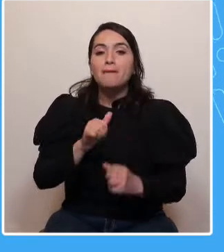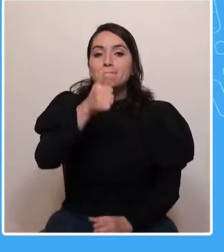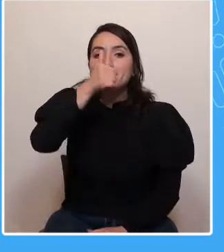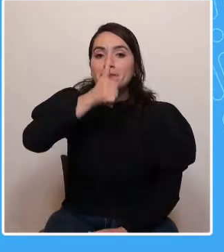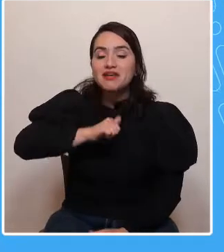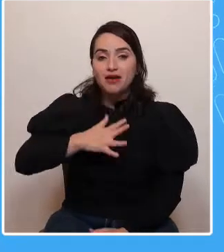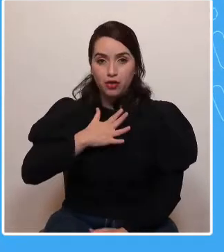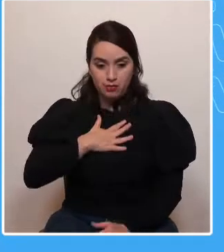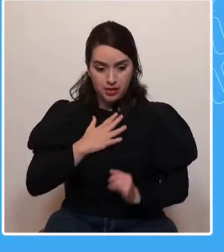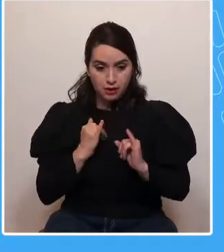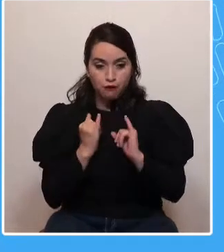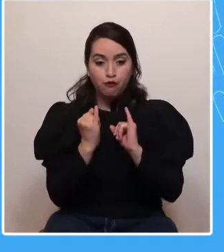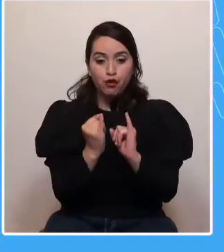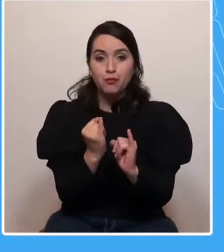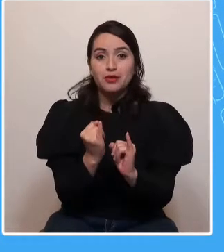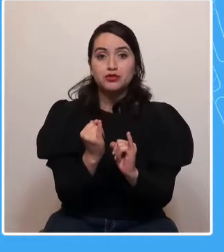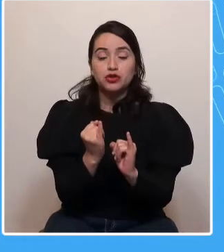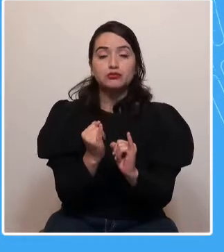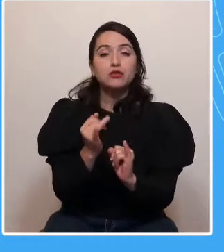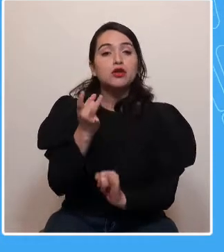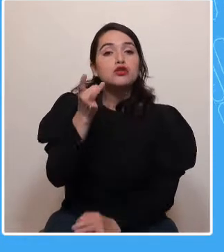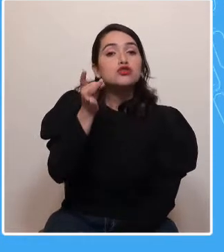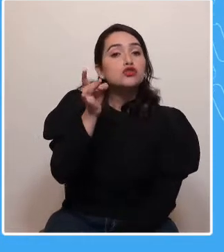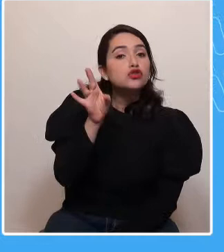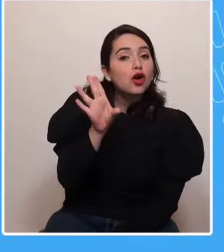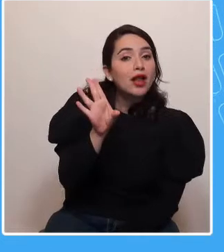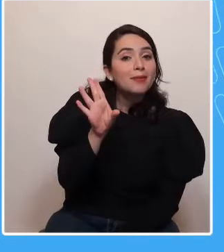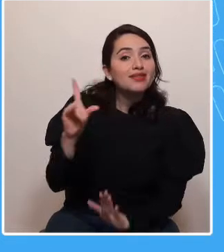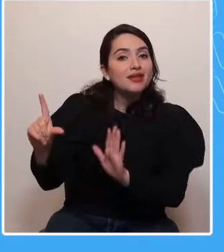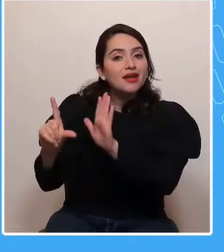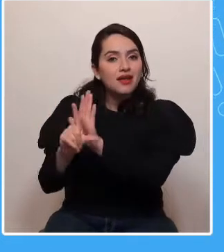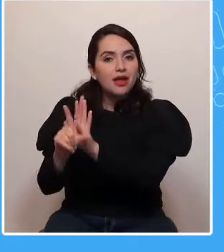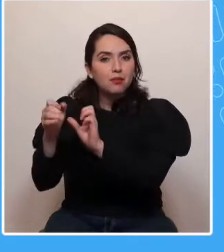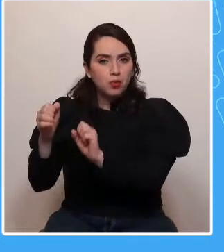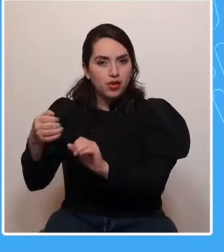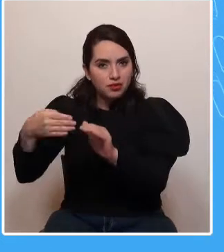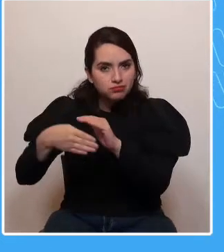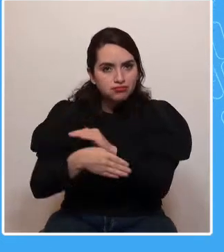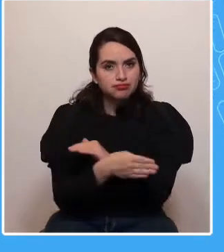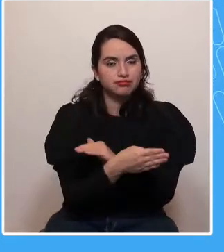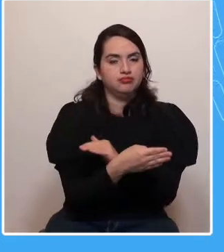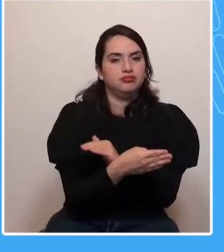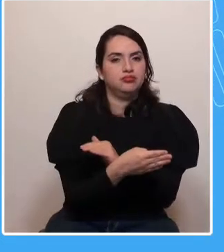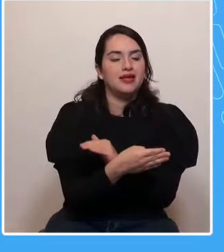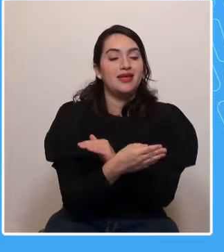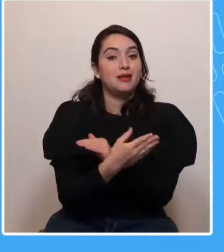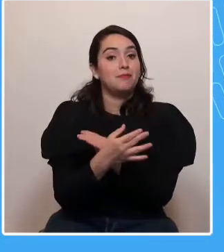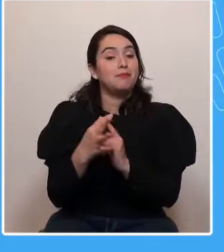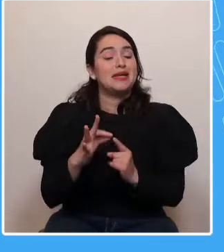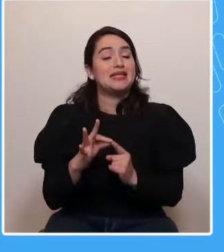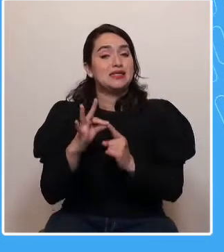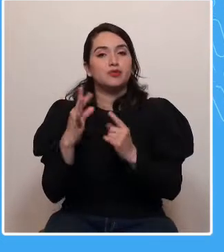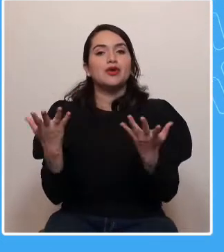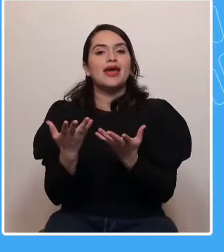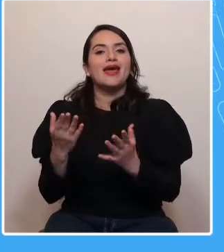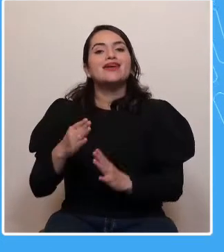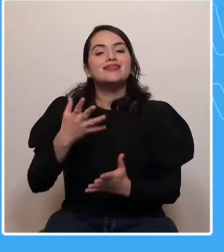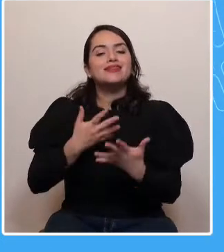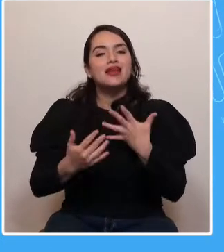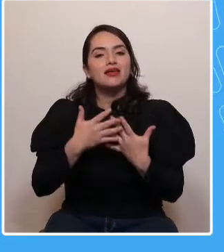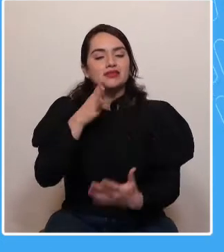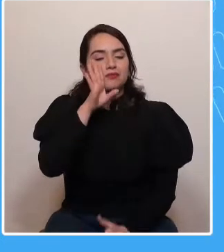personales solo bajo circunstancias establecidas por ley y bajo principios de transparencia, licitud, entre